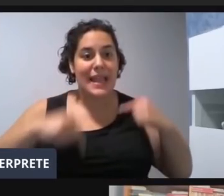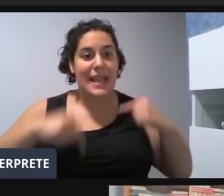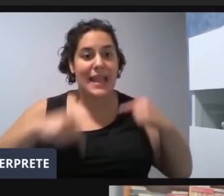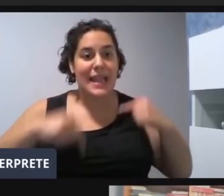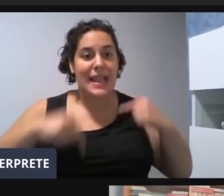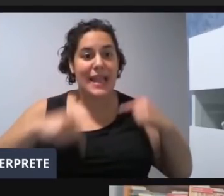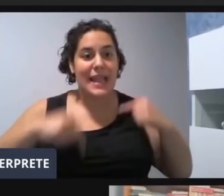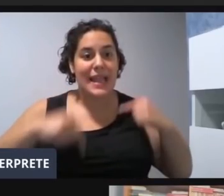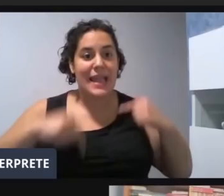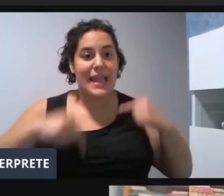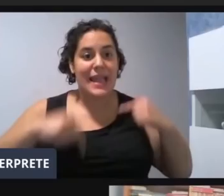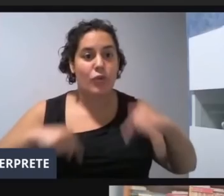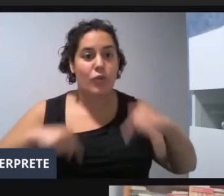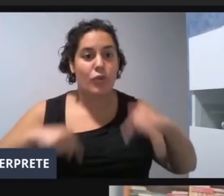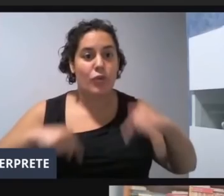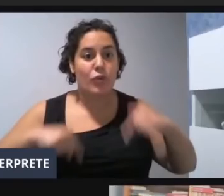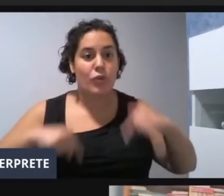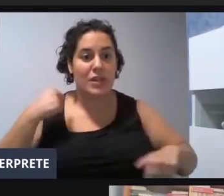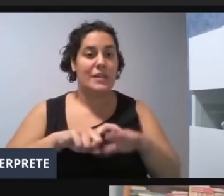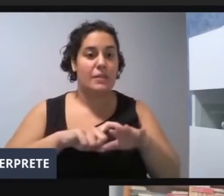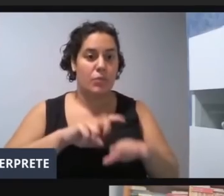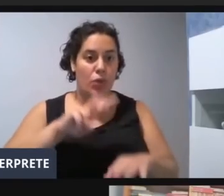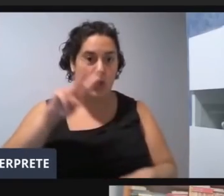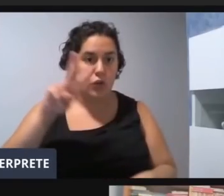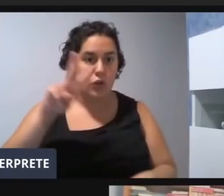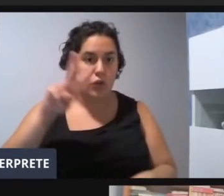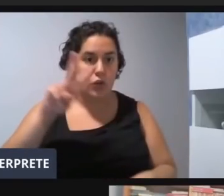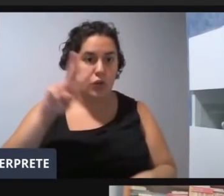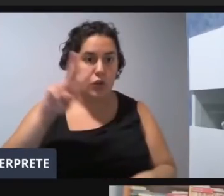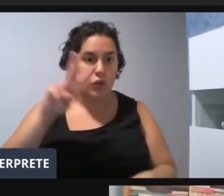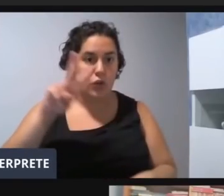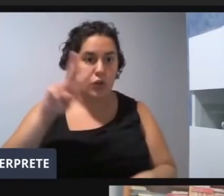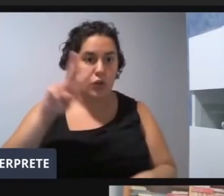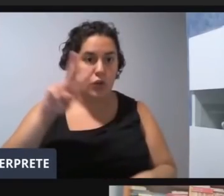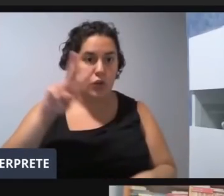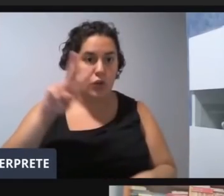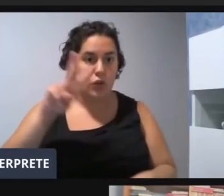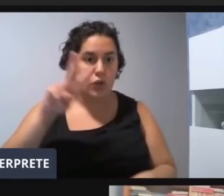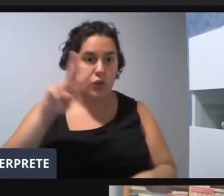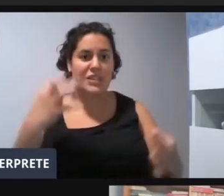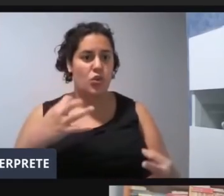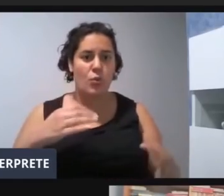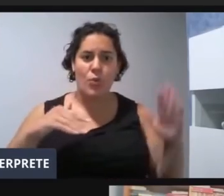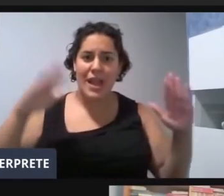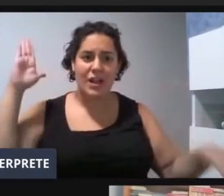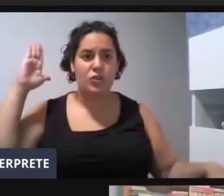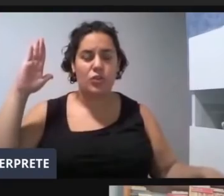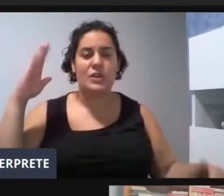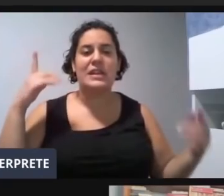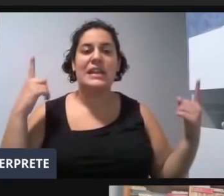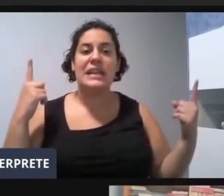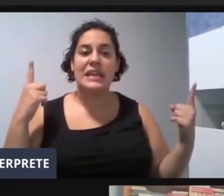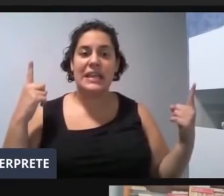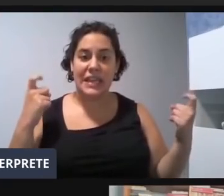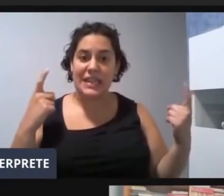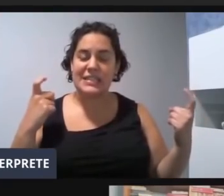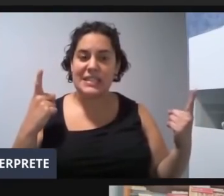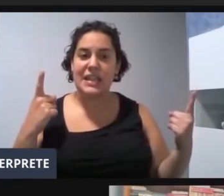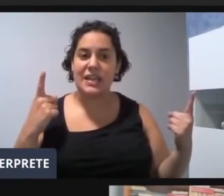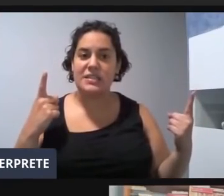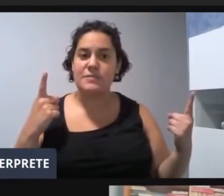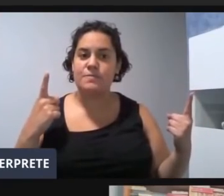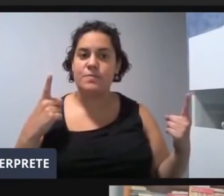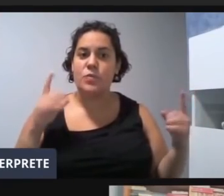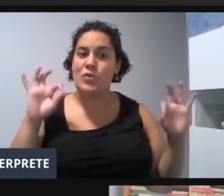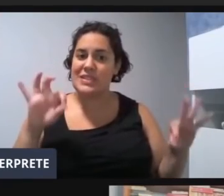un componente inflamatorio, tiene un riesgo muy alto. Entonces hay que estar muy seguro antes de probarlo justo en los grupos de riesgo, que son los que se beneficiarían